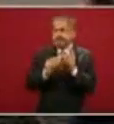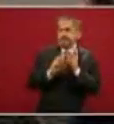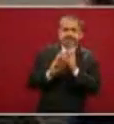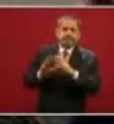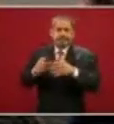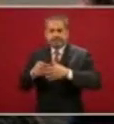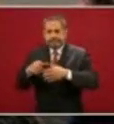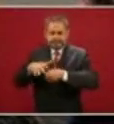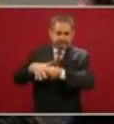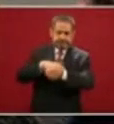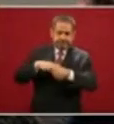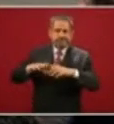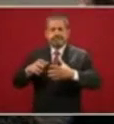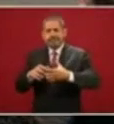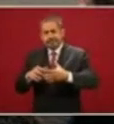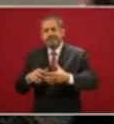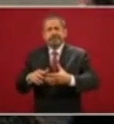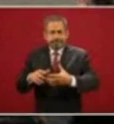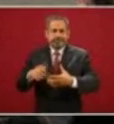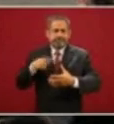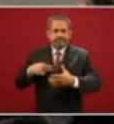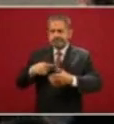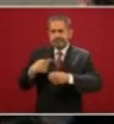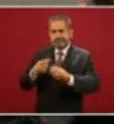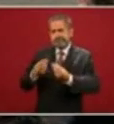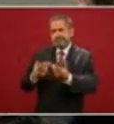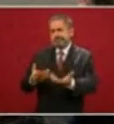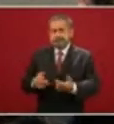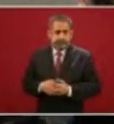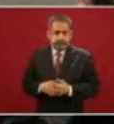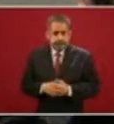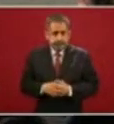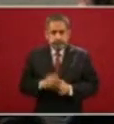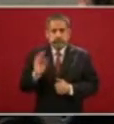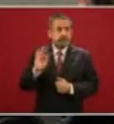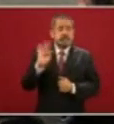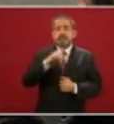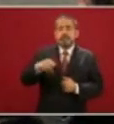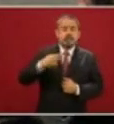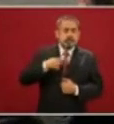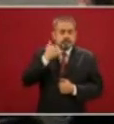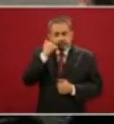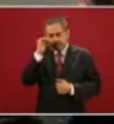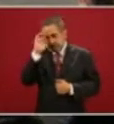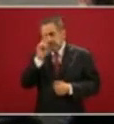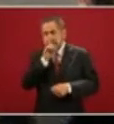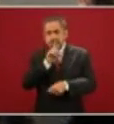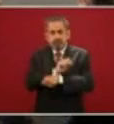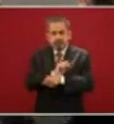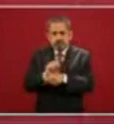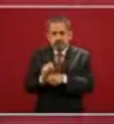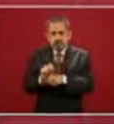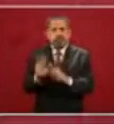que representa el volumen más grande de pacientes, los que tienen síntomas leves y que podrían